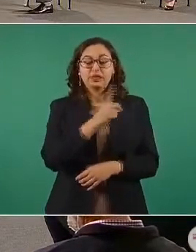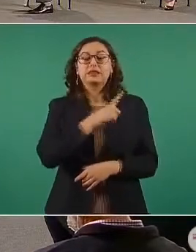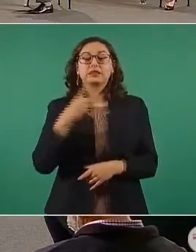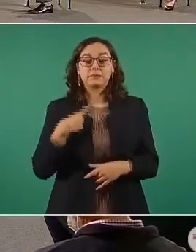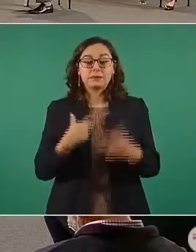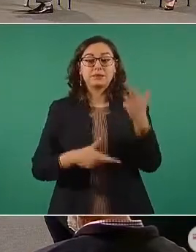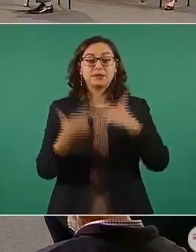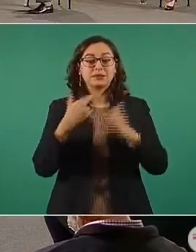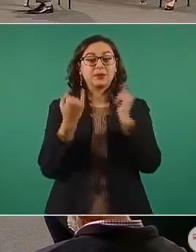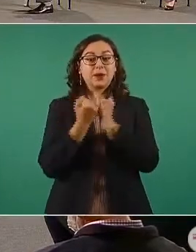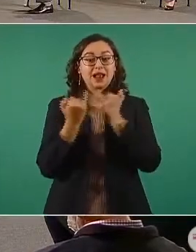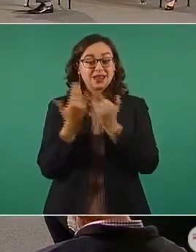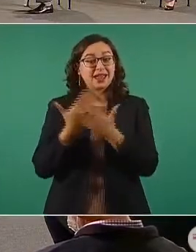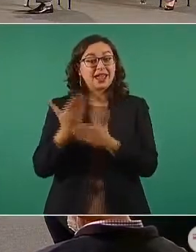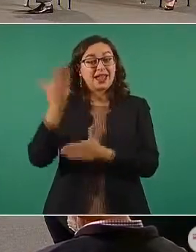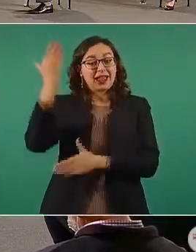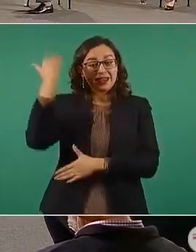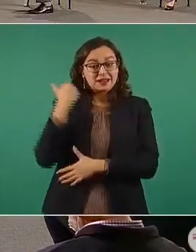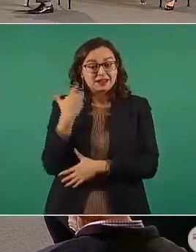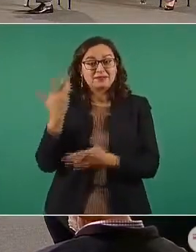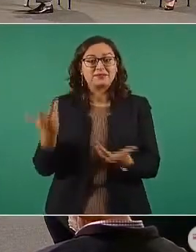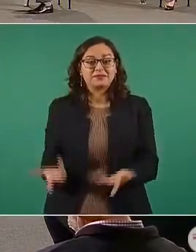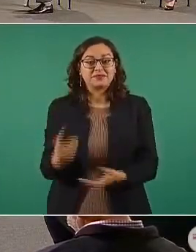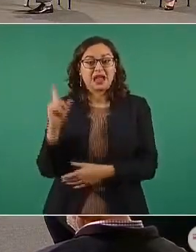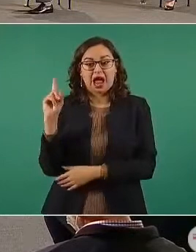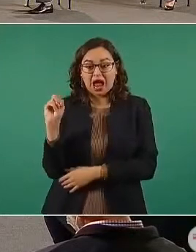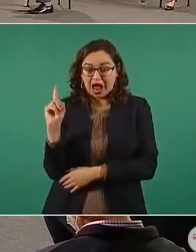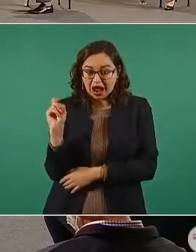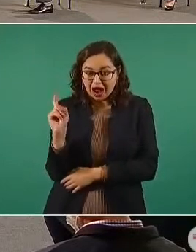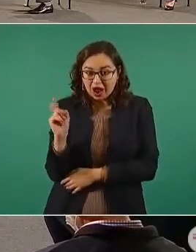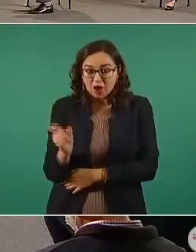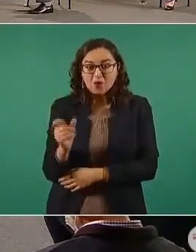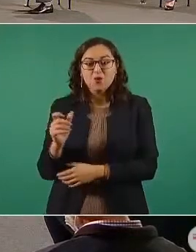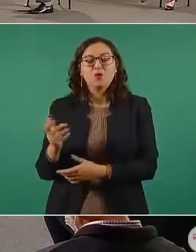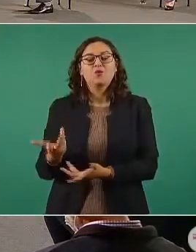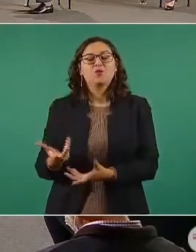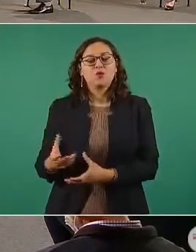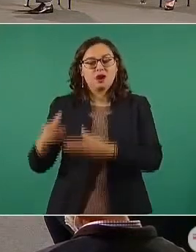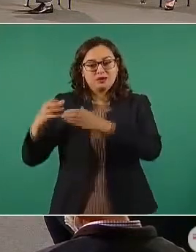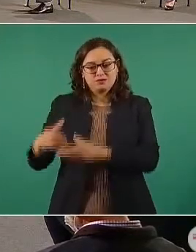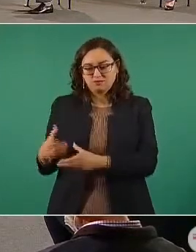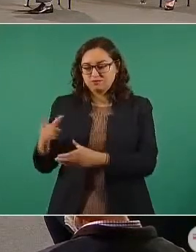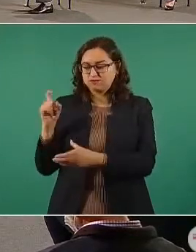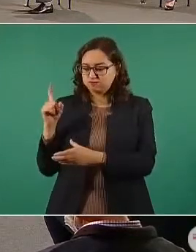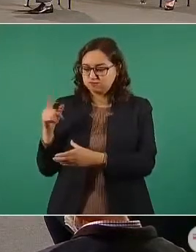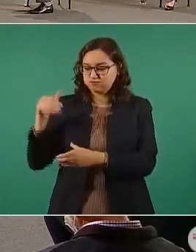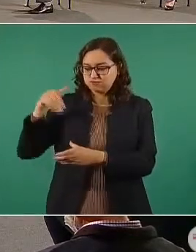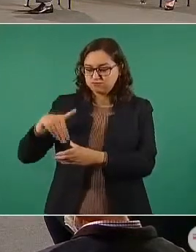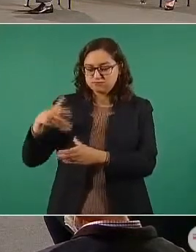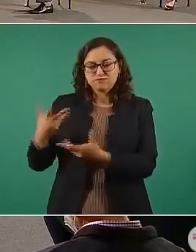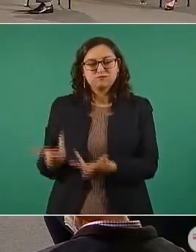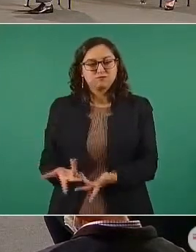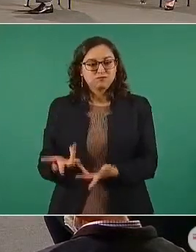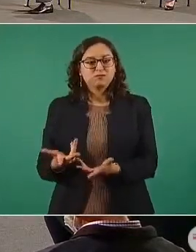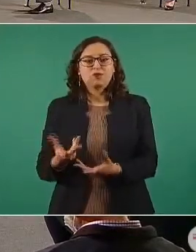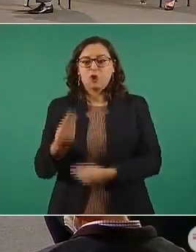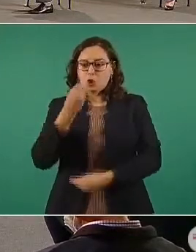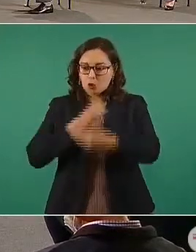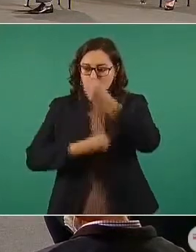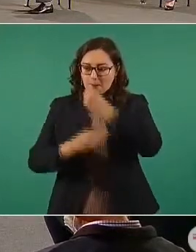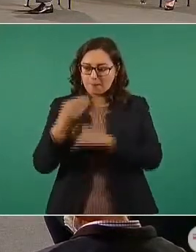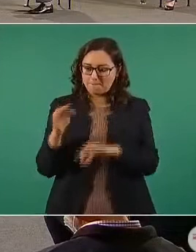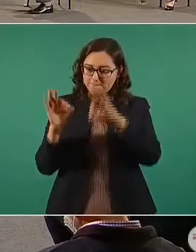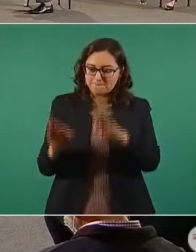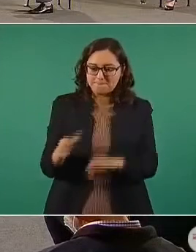como lo hacíamos cuando éramos niños. Llevábamos nuestras aguas, en este caso en una cantimplora, en un vaso, llevábamos nuestros alimentos en